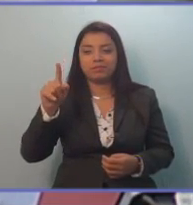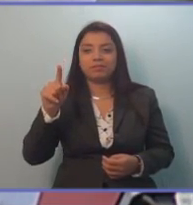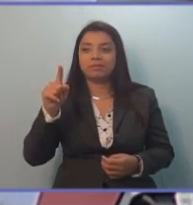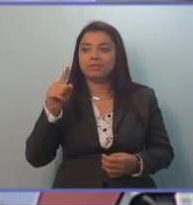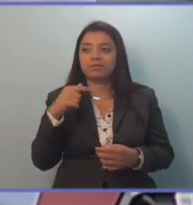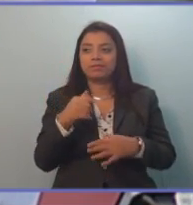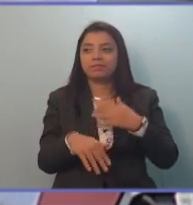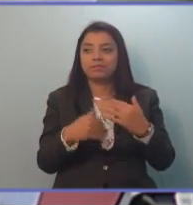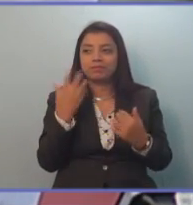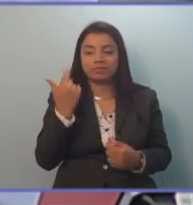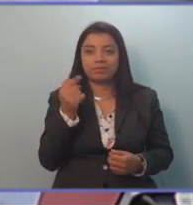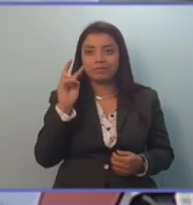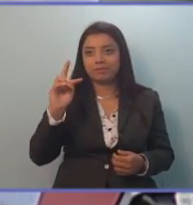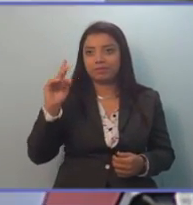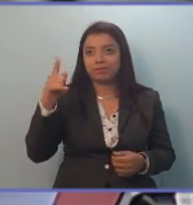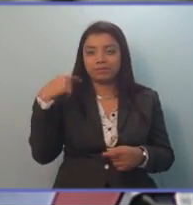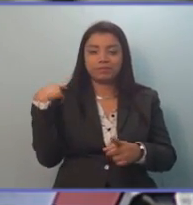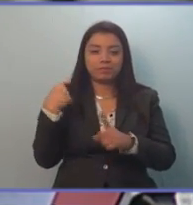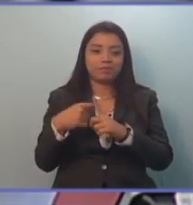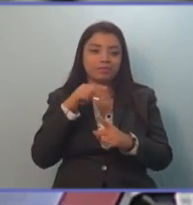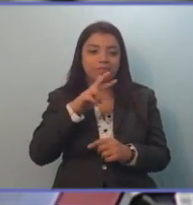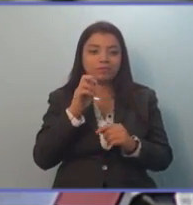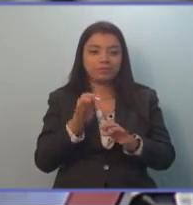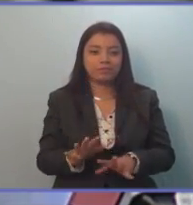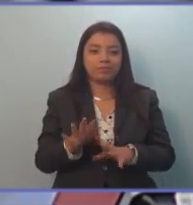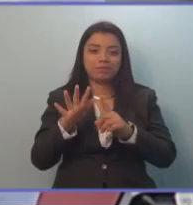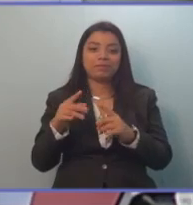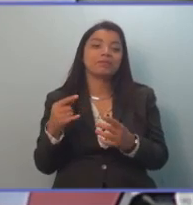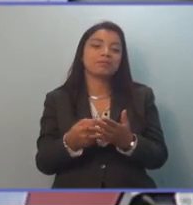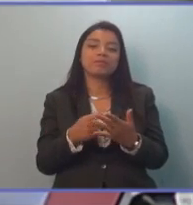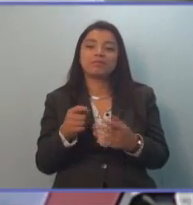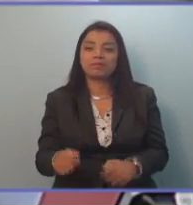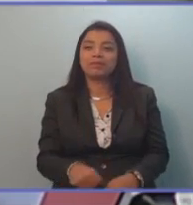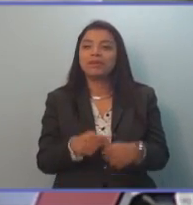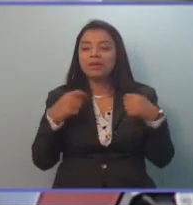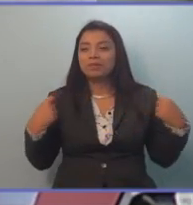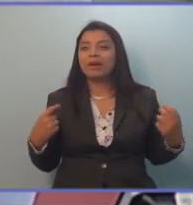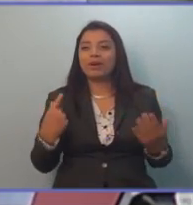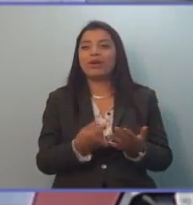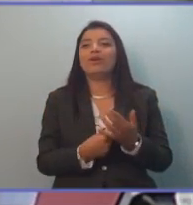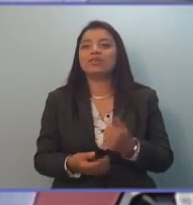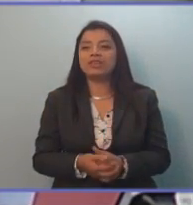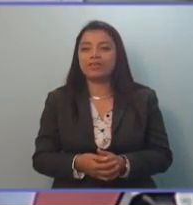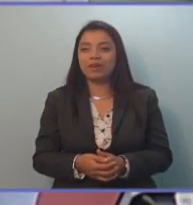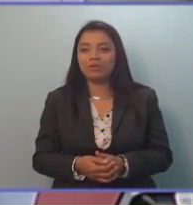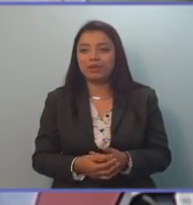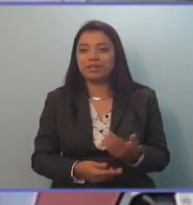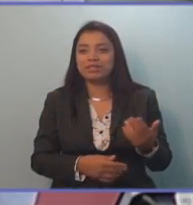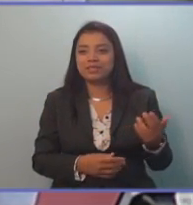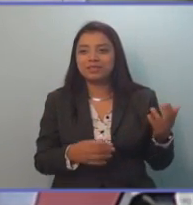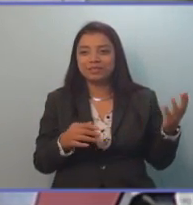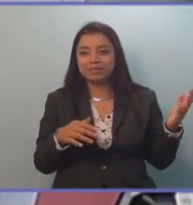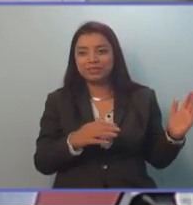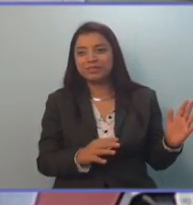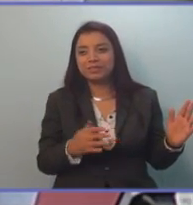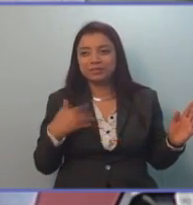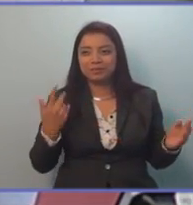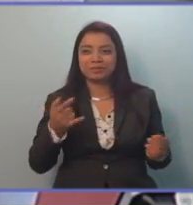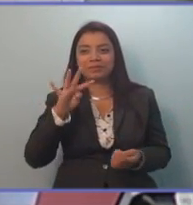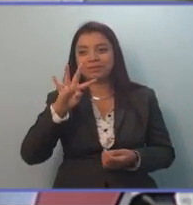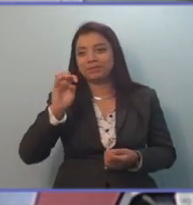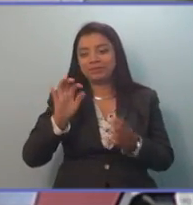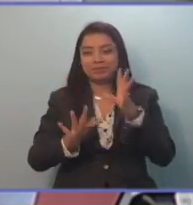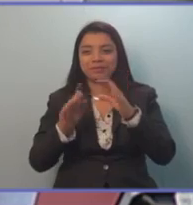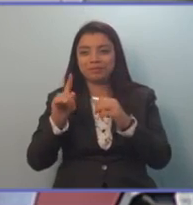fecha 21 de abril del 2016, publicado en el Diario Oficial número 85, tomo 411,